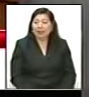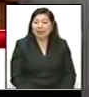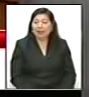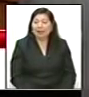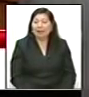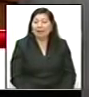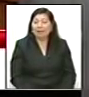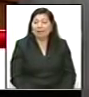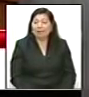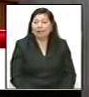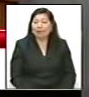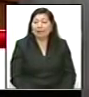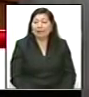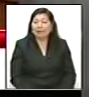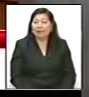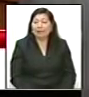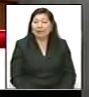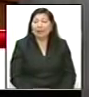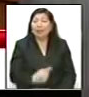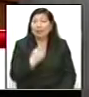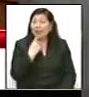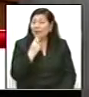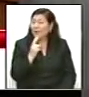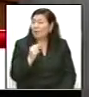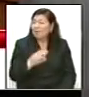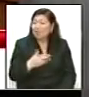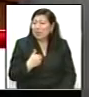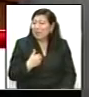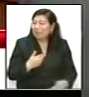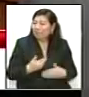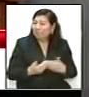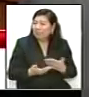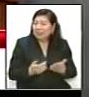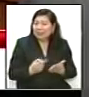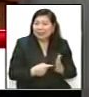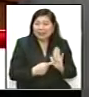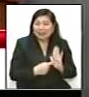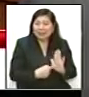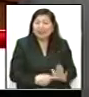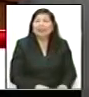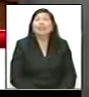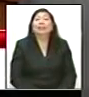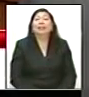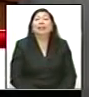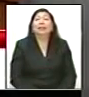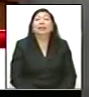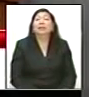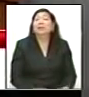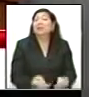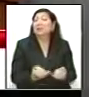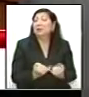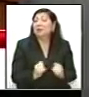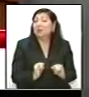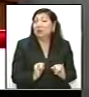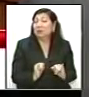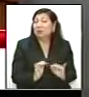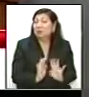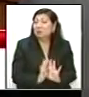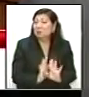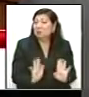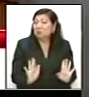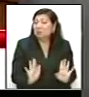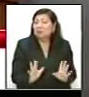Para terminar. Bueno, señora presidenta, señalando que no podemos ir más allá de lo que está tipificado. Independientemente, señora presidenta,